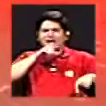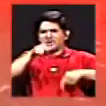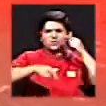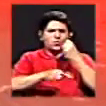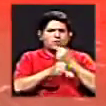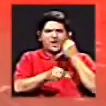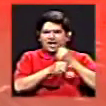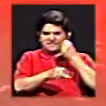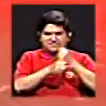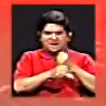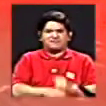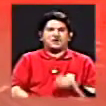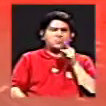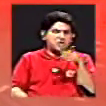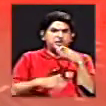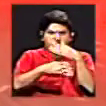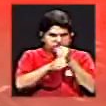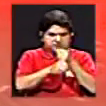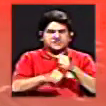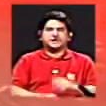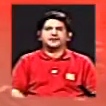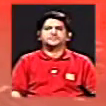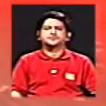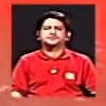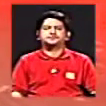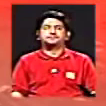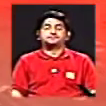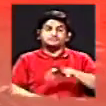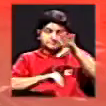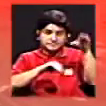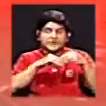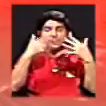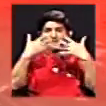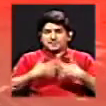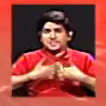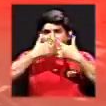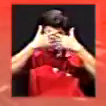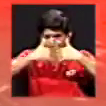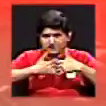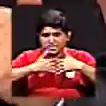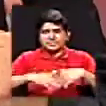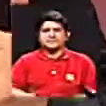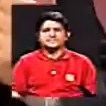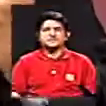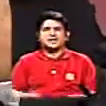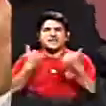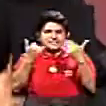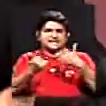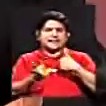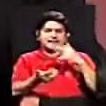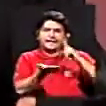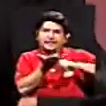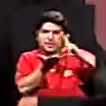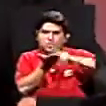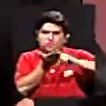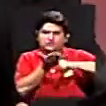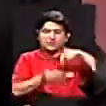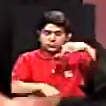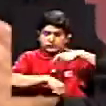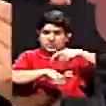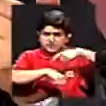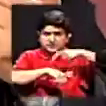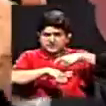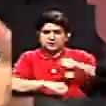trabajo que ha venido haciendo. Además de que es una empresa que ha recibido o tiene contratos vigentes en este